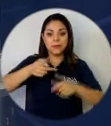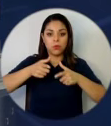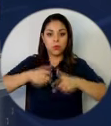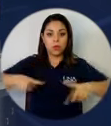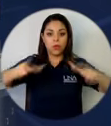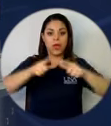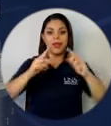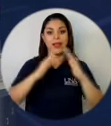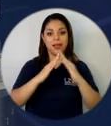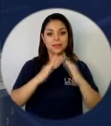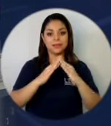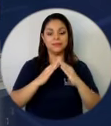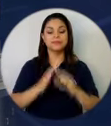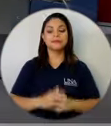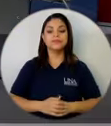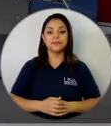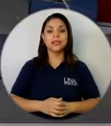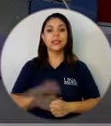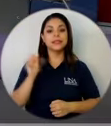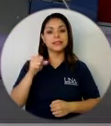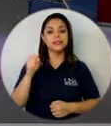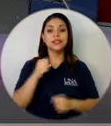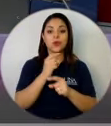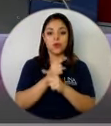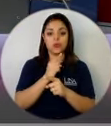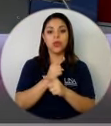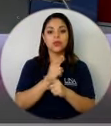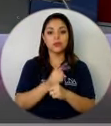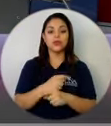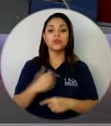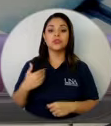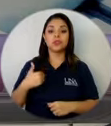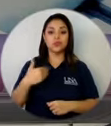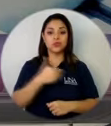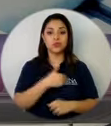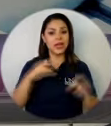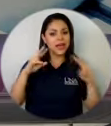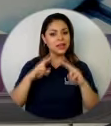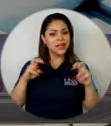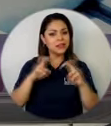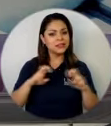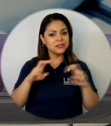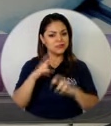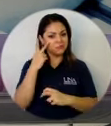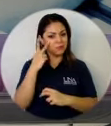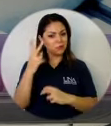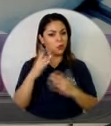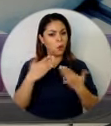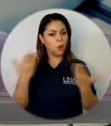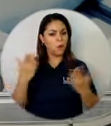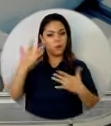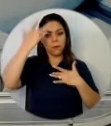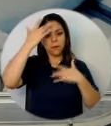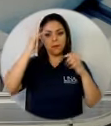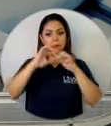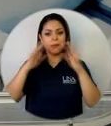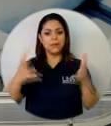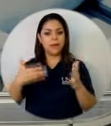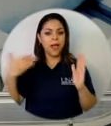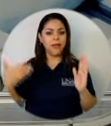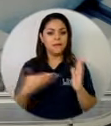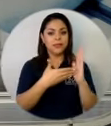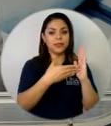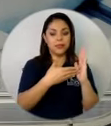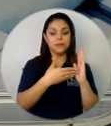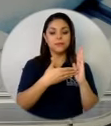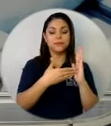espacio que es el hogar. Así es, Maribel. Nosotros en los análisis que hemos hecho de la afectación social de la pandemia,